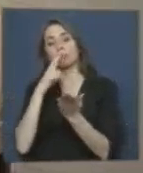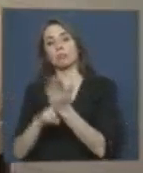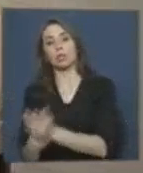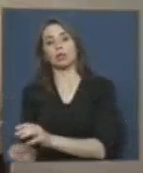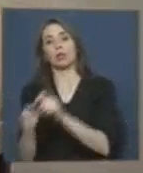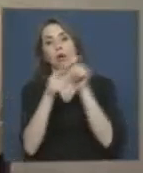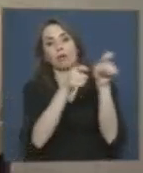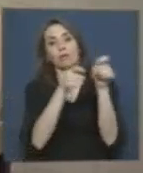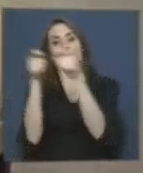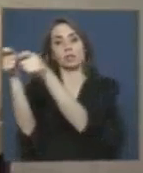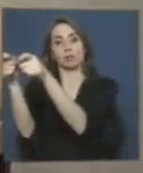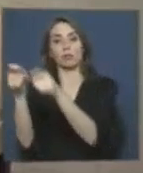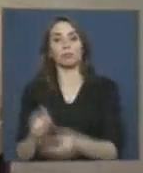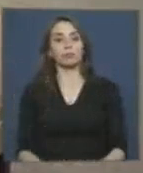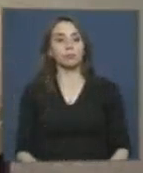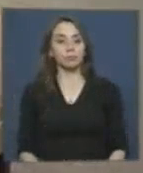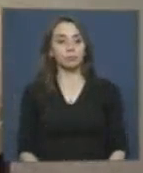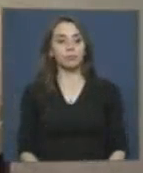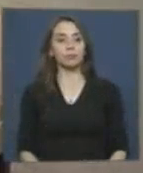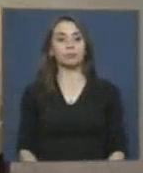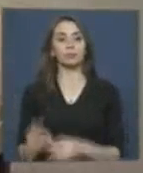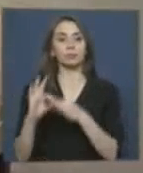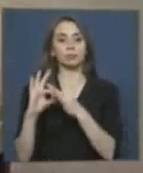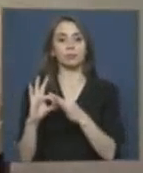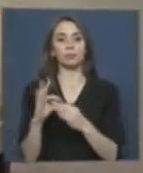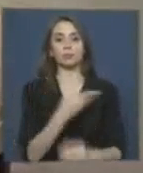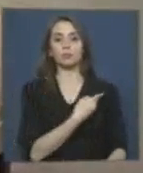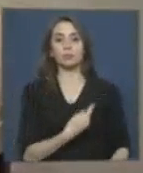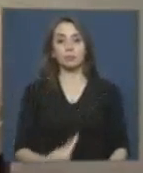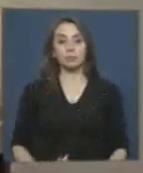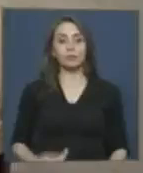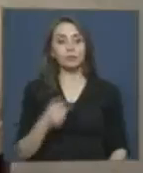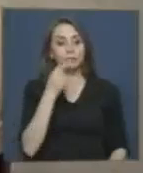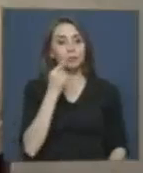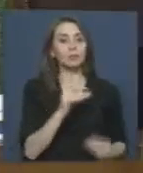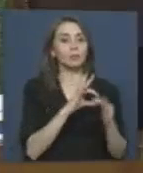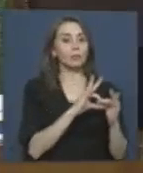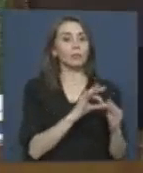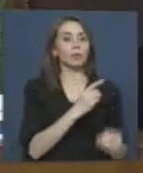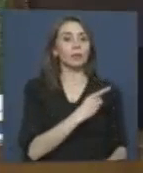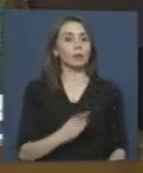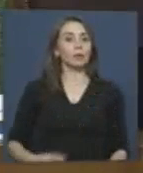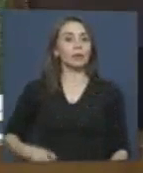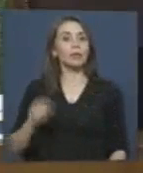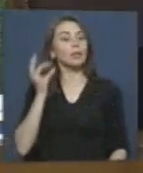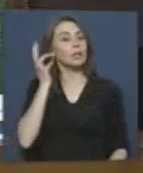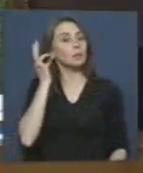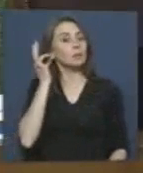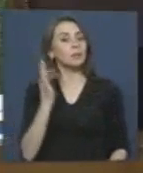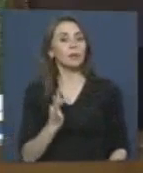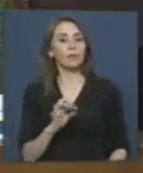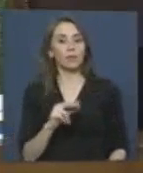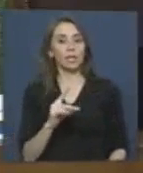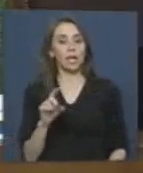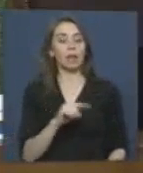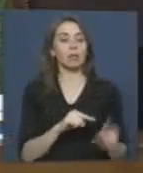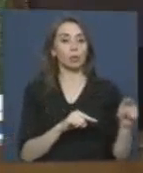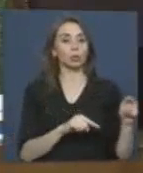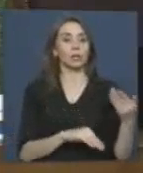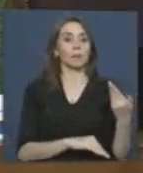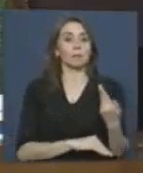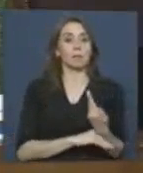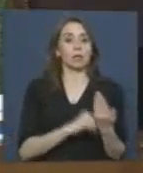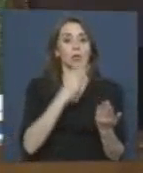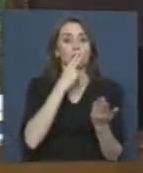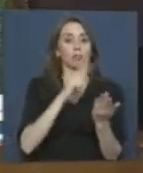correspondientes gracias a cientos de gracia diputada maya fernández los oficios que se